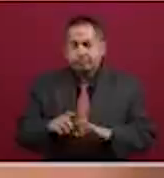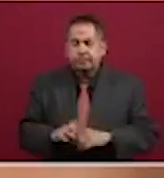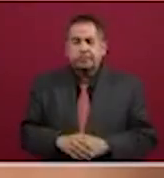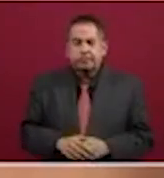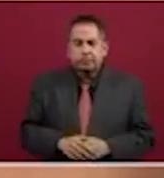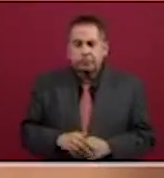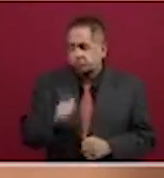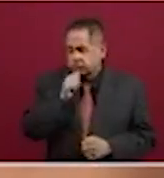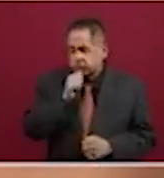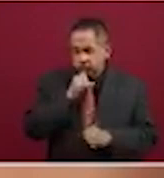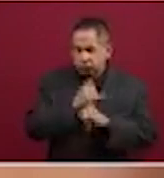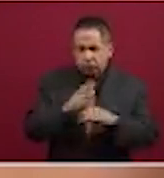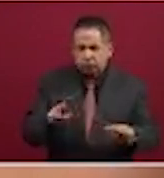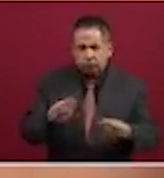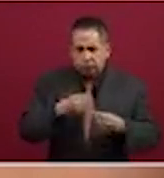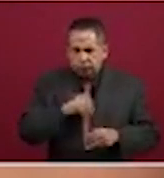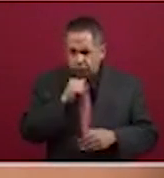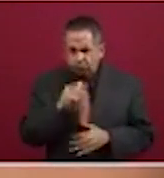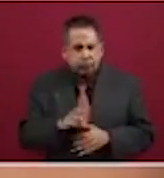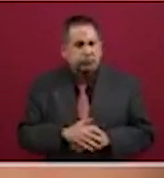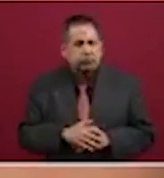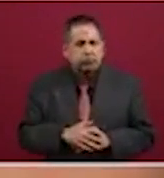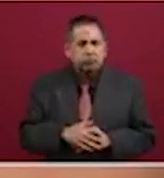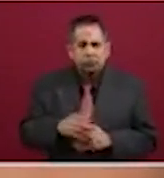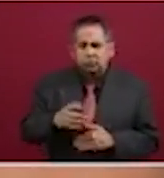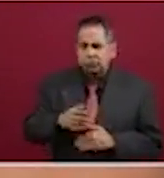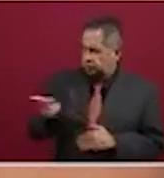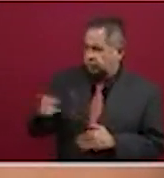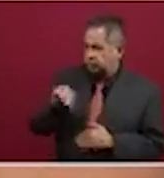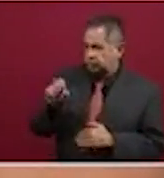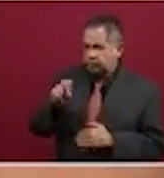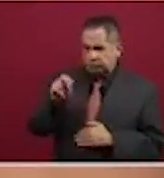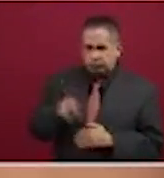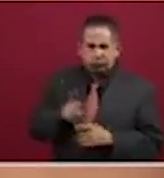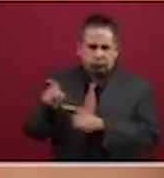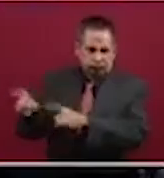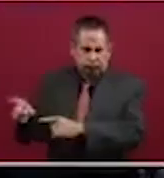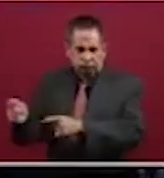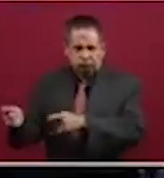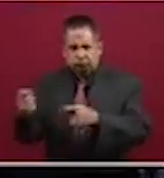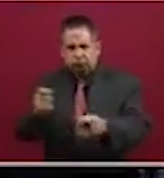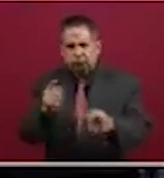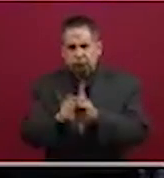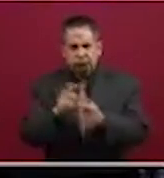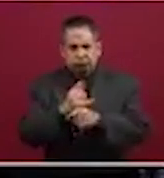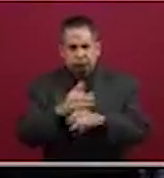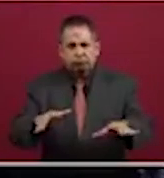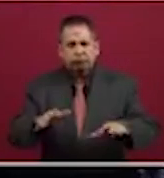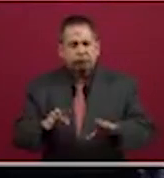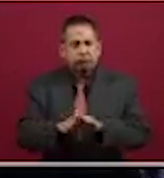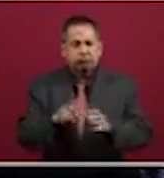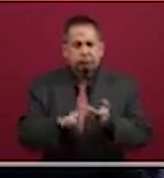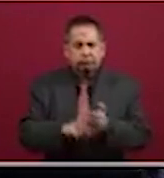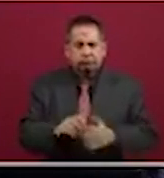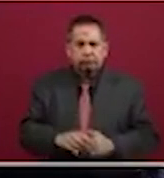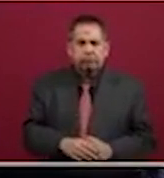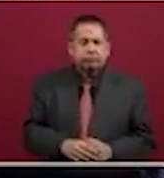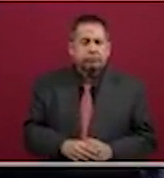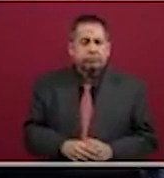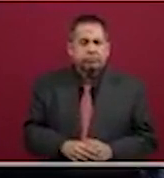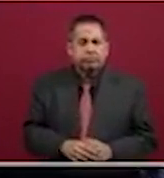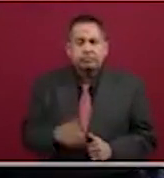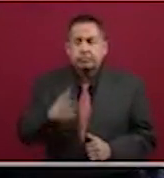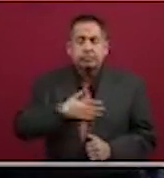no tengo toda la información con jesús este te entrega la información que es